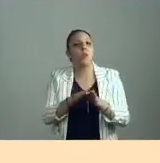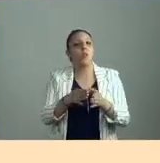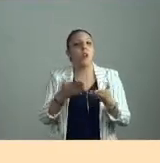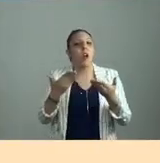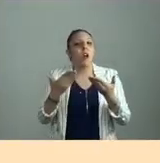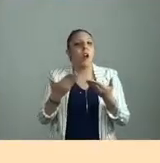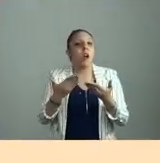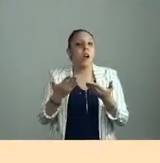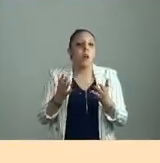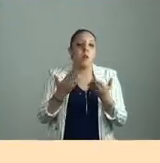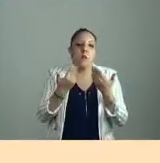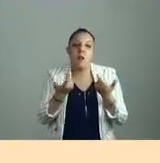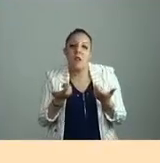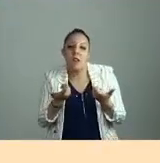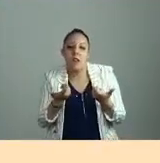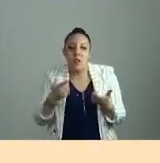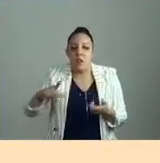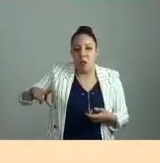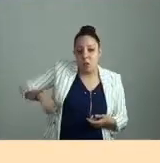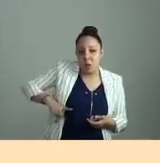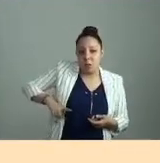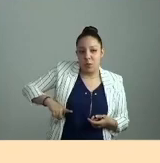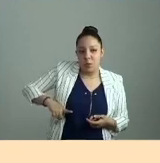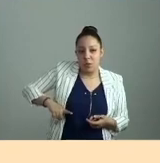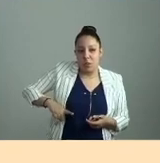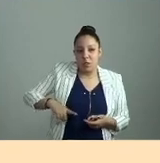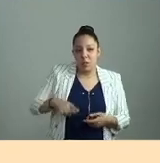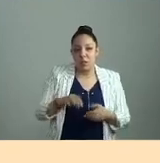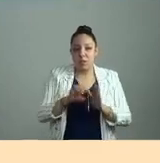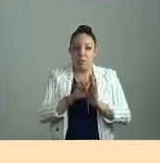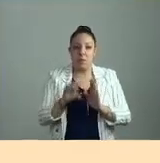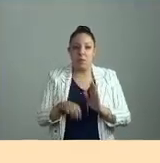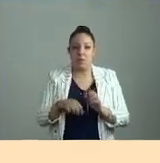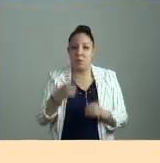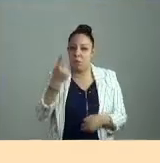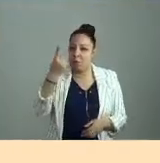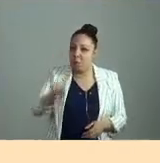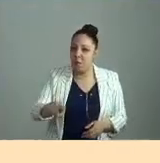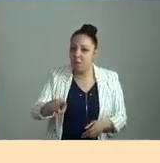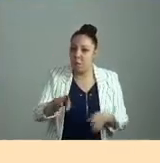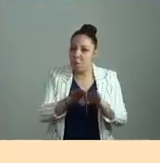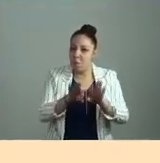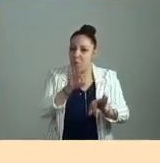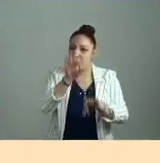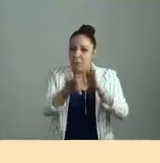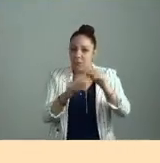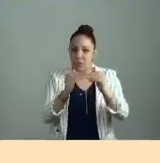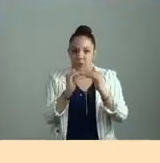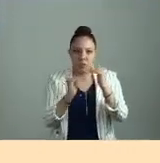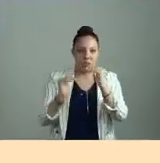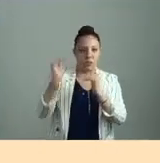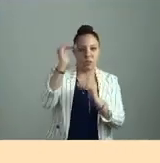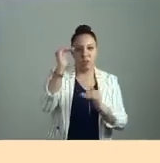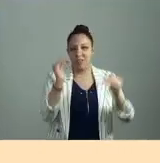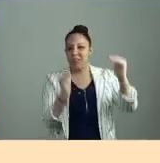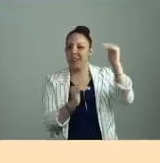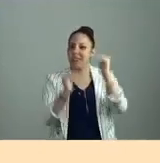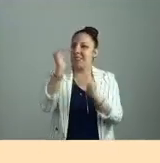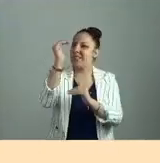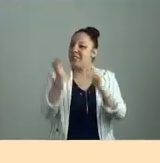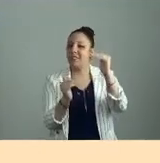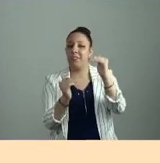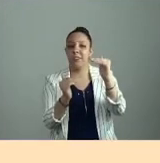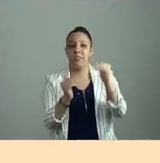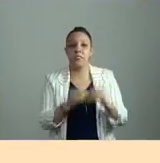es la construcción de una sociedad de productores o productores él dice productores